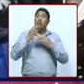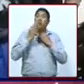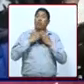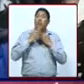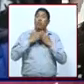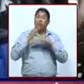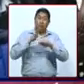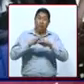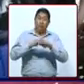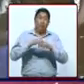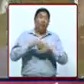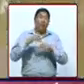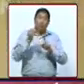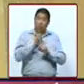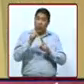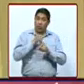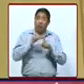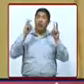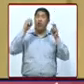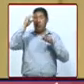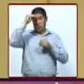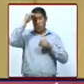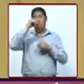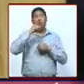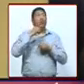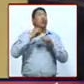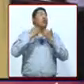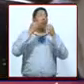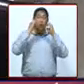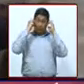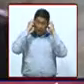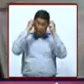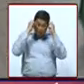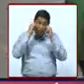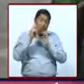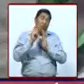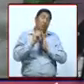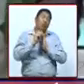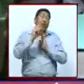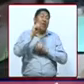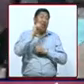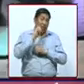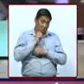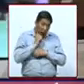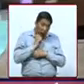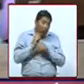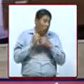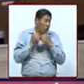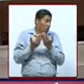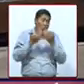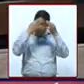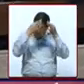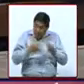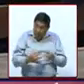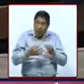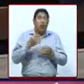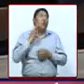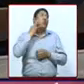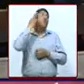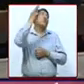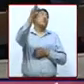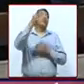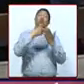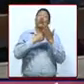las masculinidades también. Se ha mencionado la educación sexual integral, muy fundamental para que ellos puedan decidir también sobre su futuro